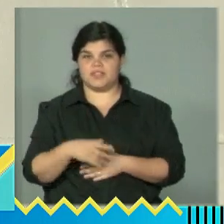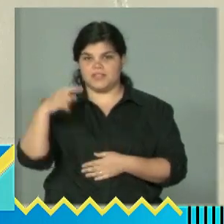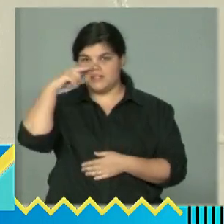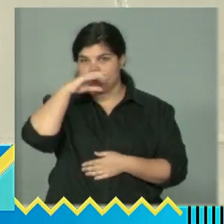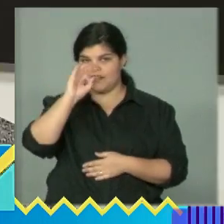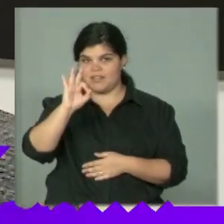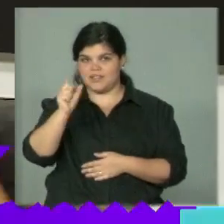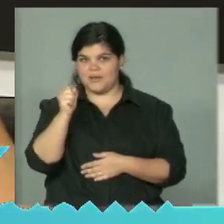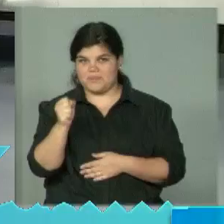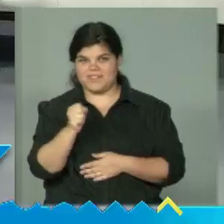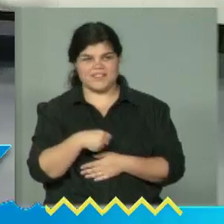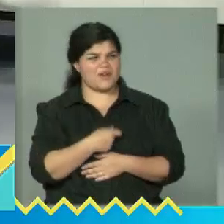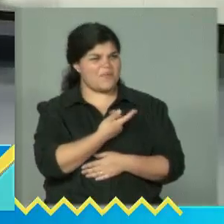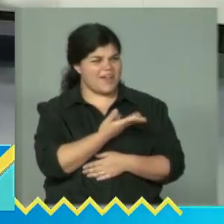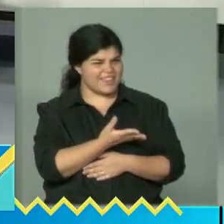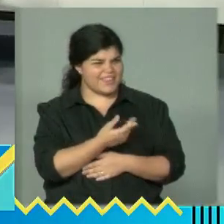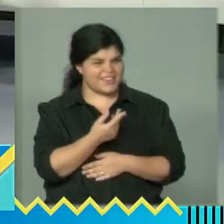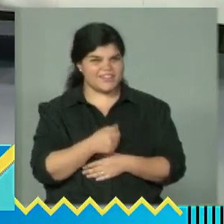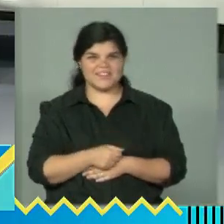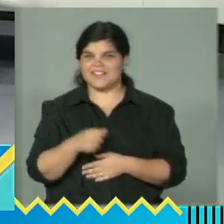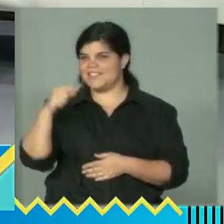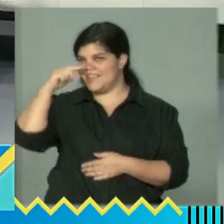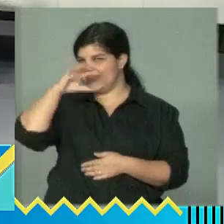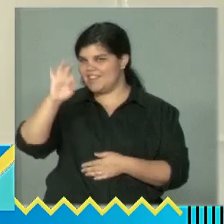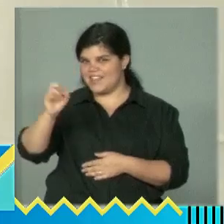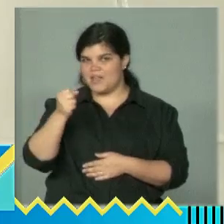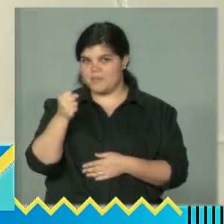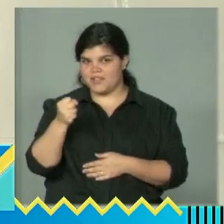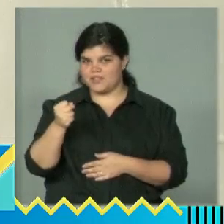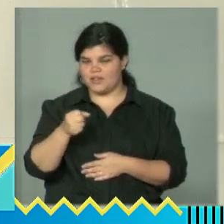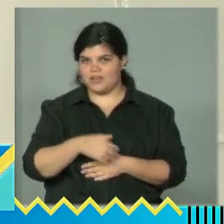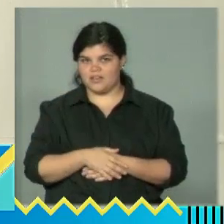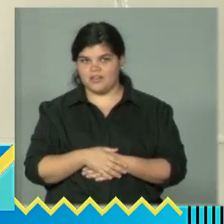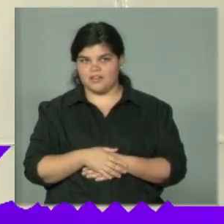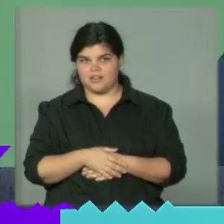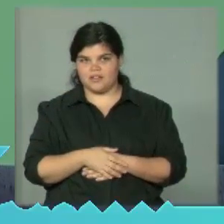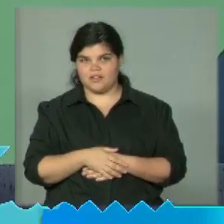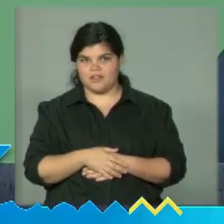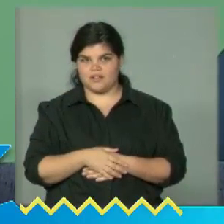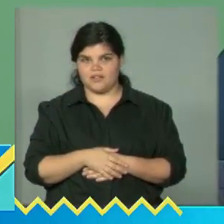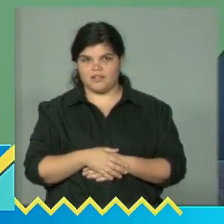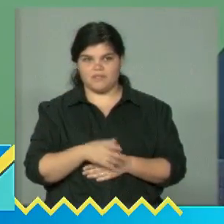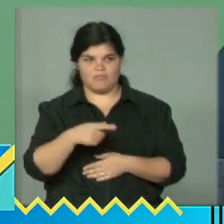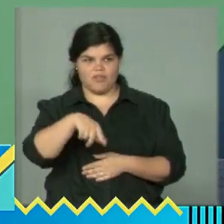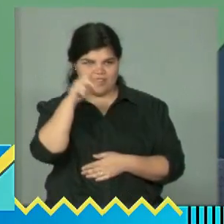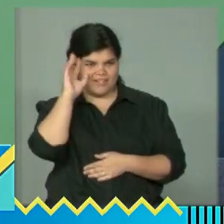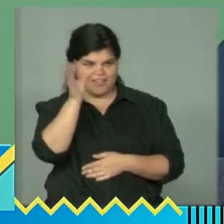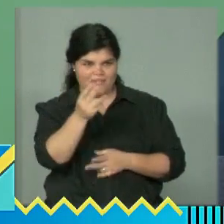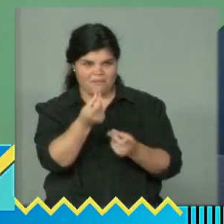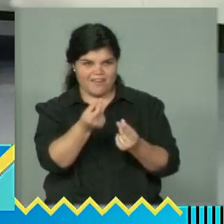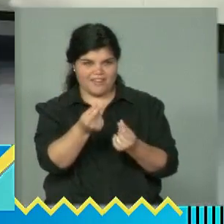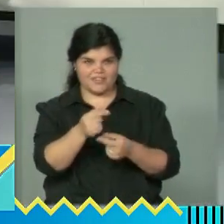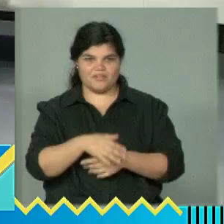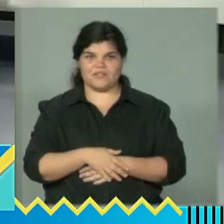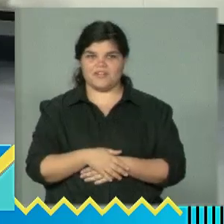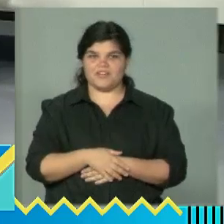pesos. ¿Cuánto? 70. Pero no, que la inflación agarró la máquina. Son muy conscientes de los precios, bueno, chicos. Claro.